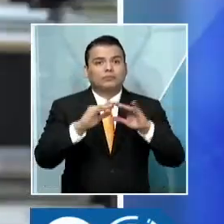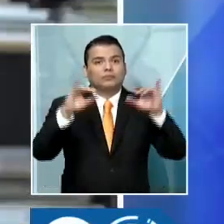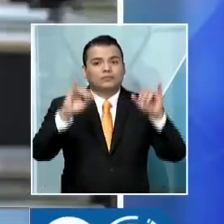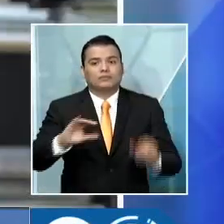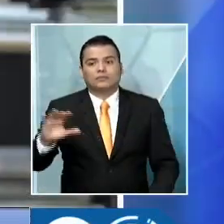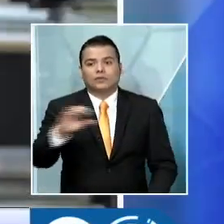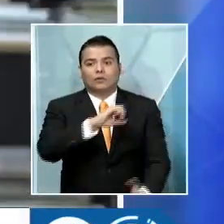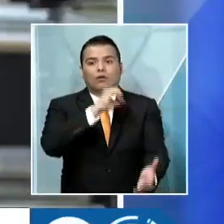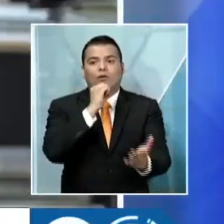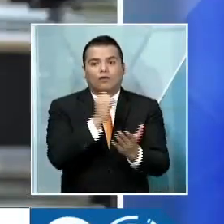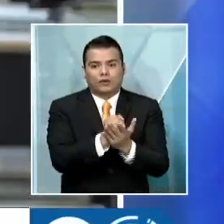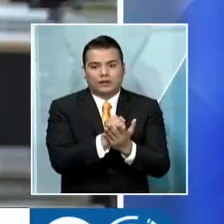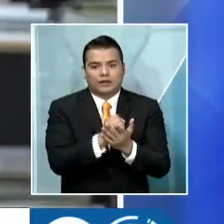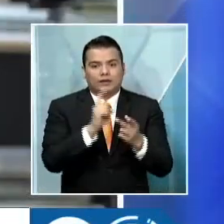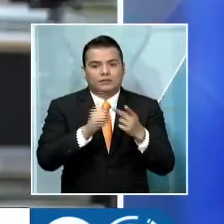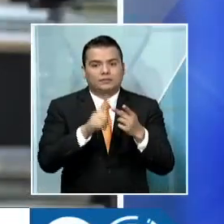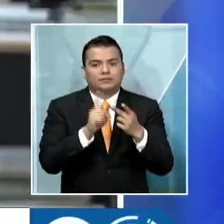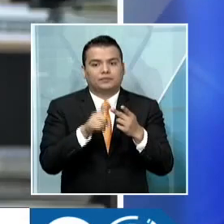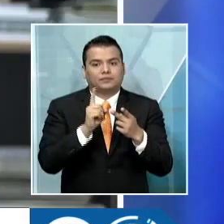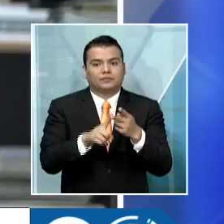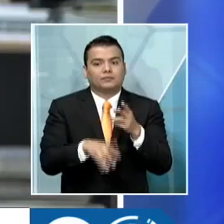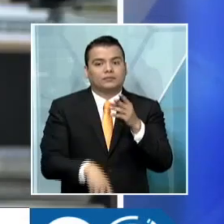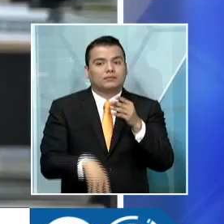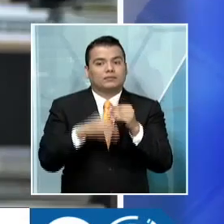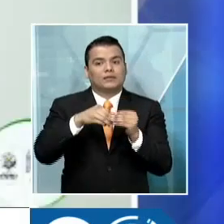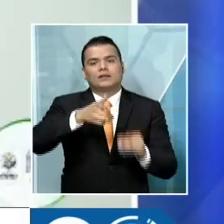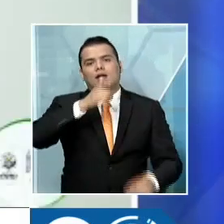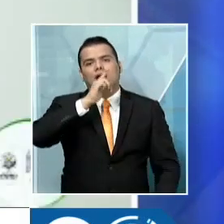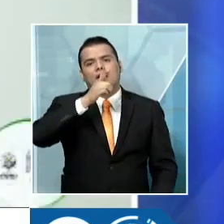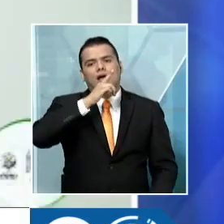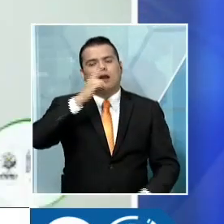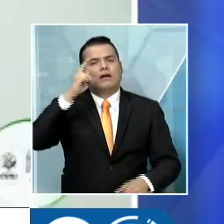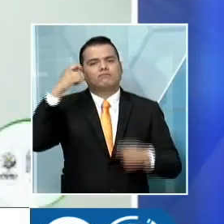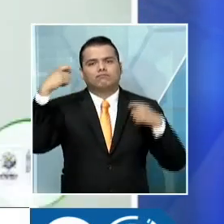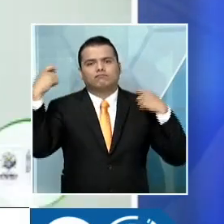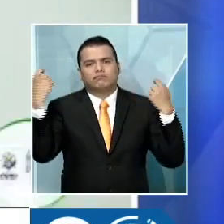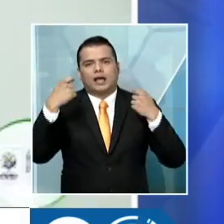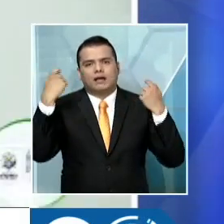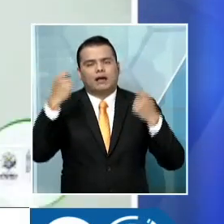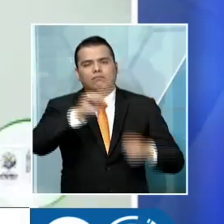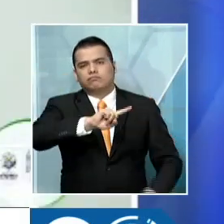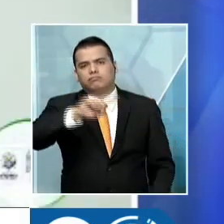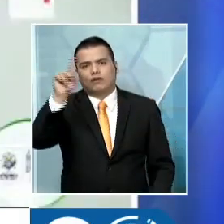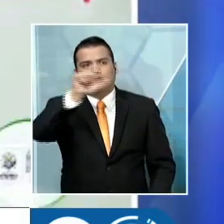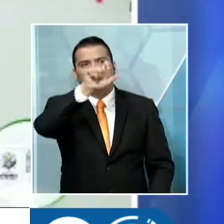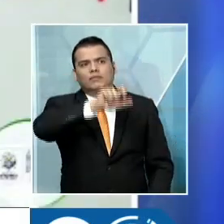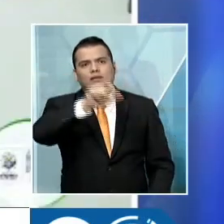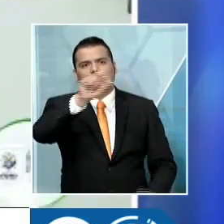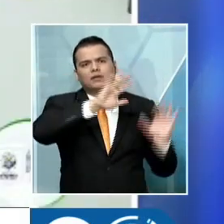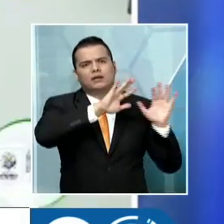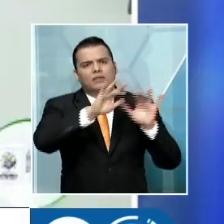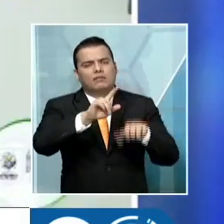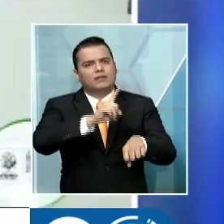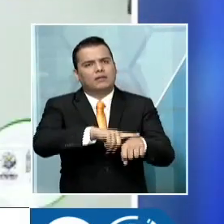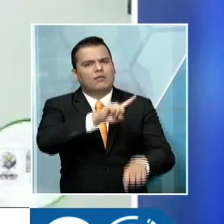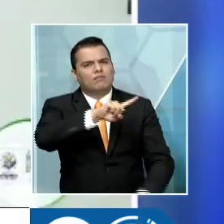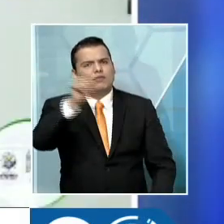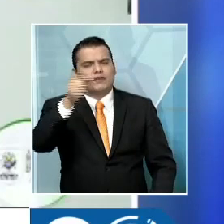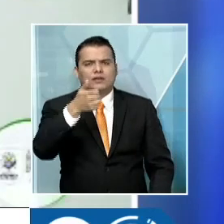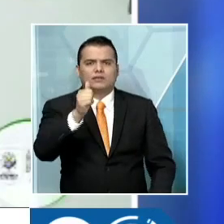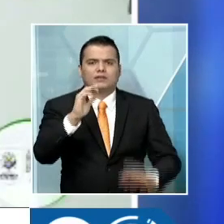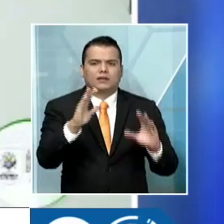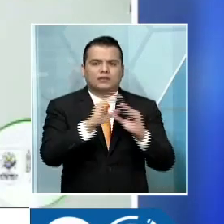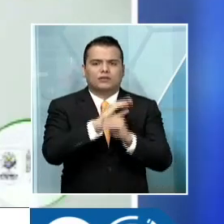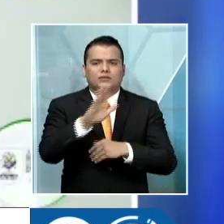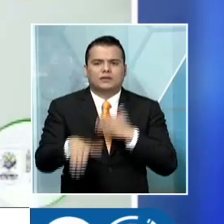habrá restricción de venta de bebidas alcohólicas. Se prohibirá el tránsito de personas desde las 10 de la noche hasta